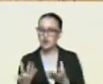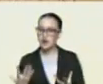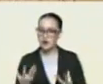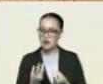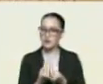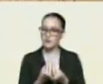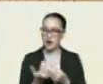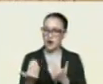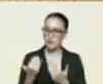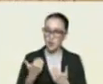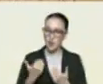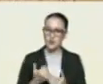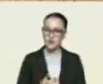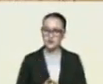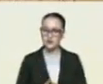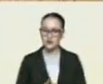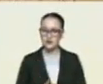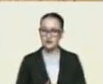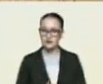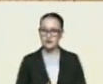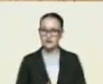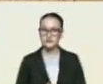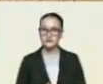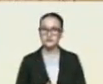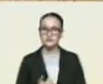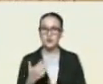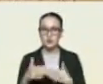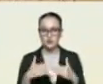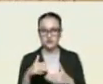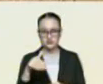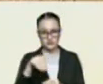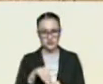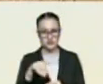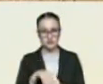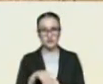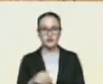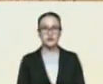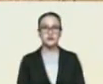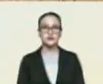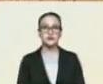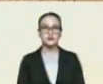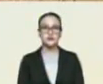acompañan y nos apoyan y que hacen posible estos procesos electorales.